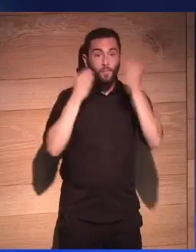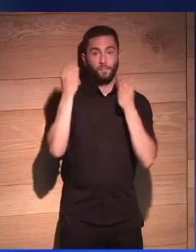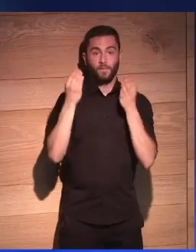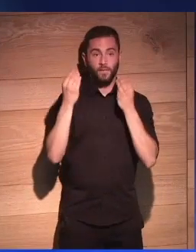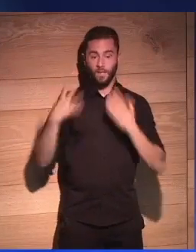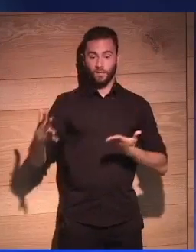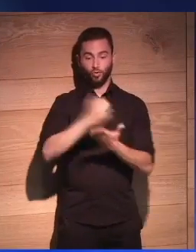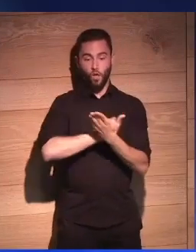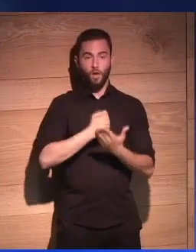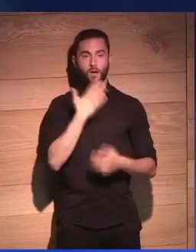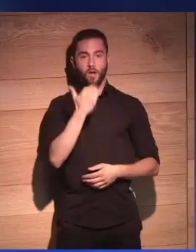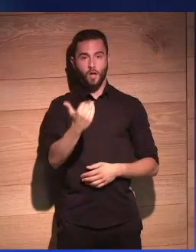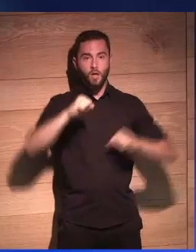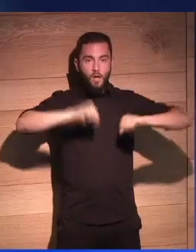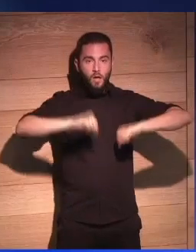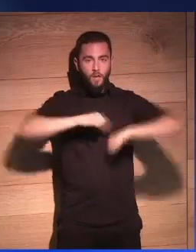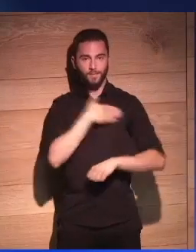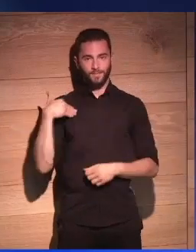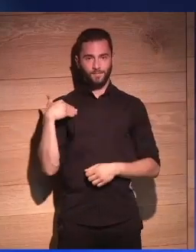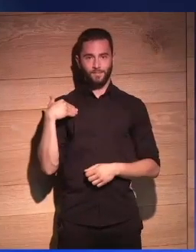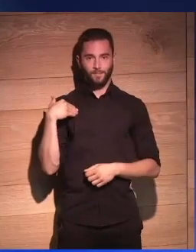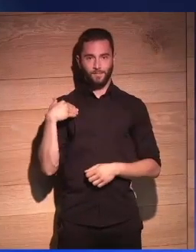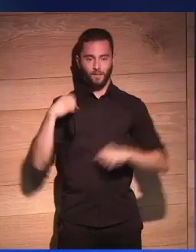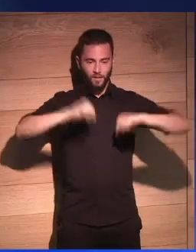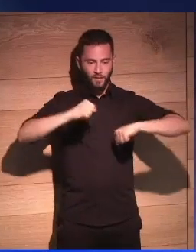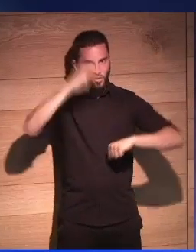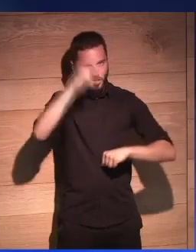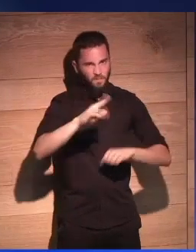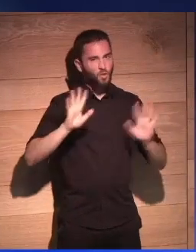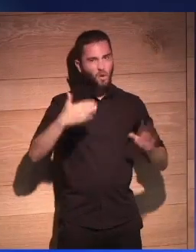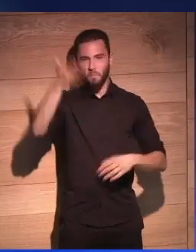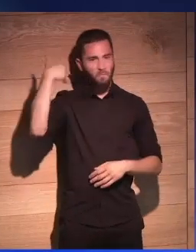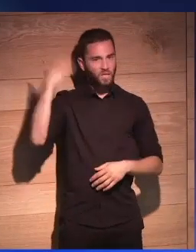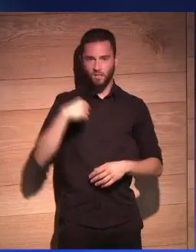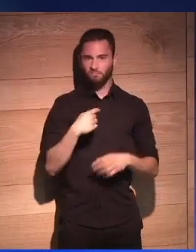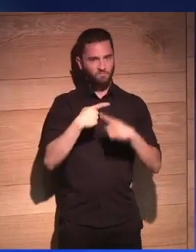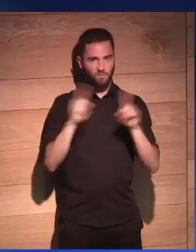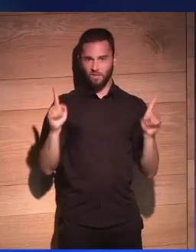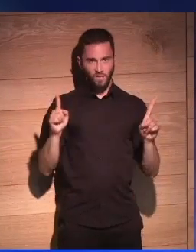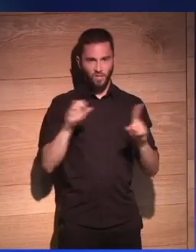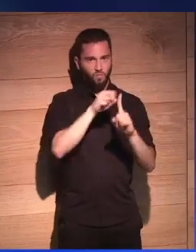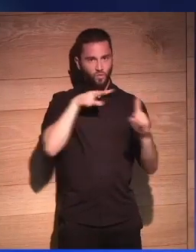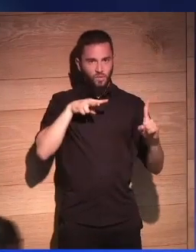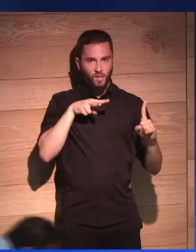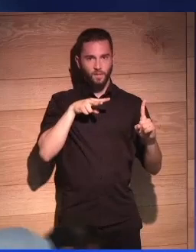todos querían envejecer, total respeto hacia los... Pero no, tampoco es así en el pasado.